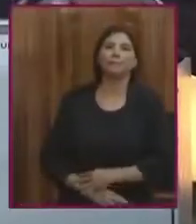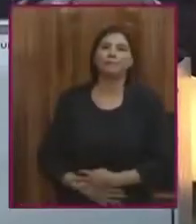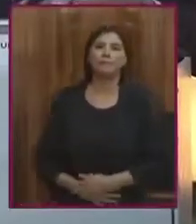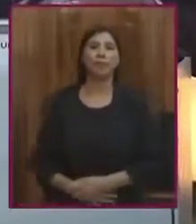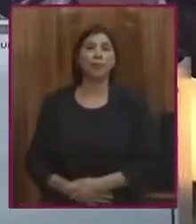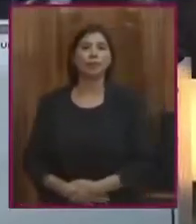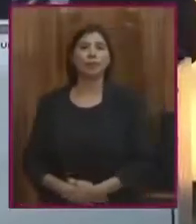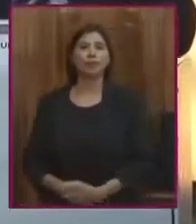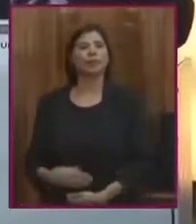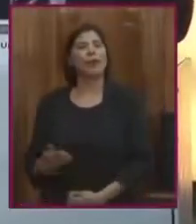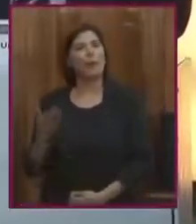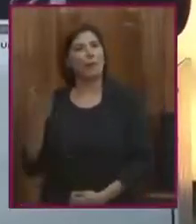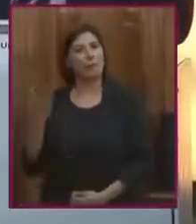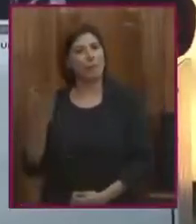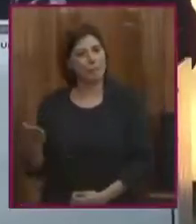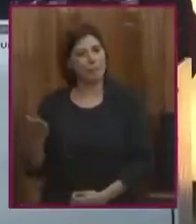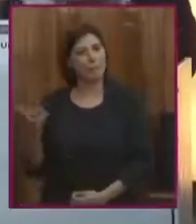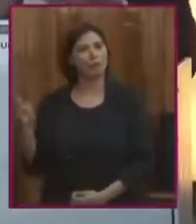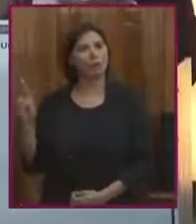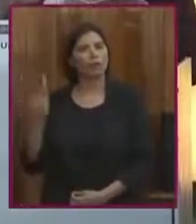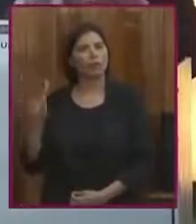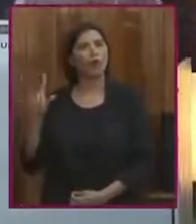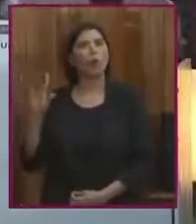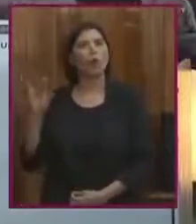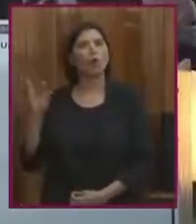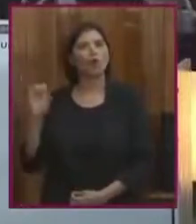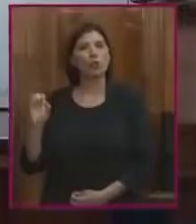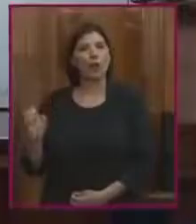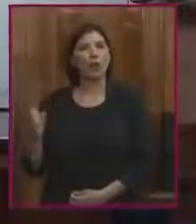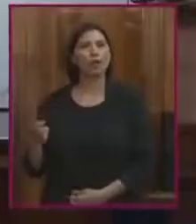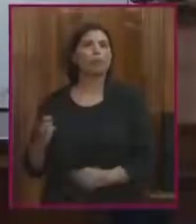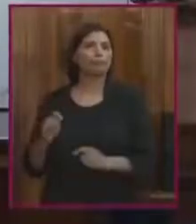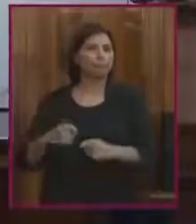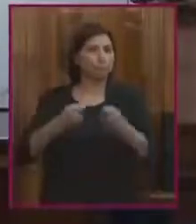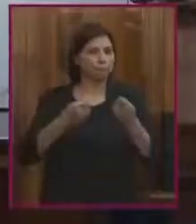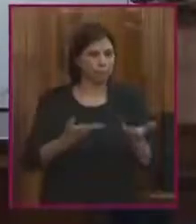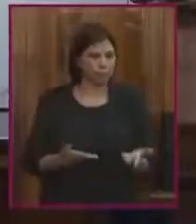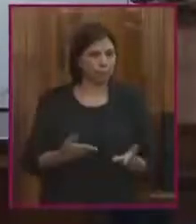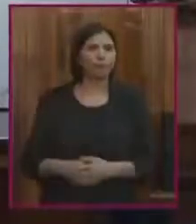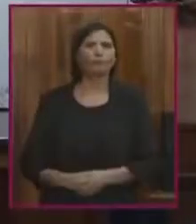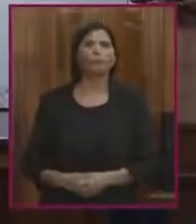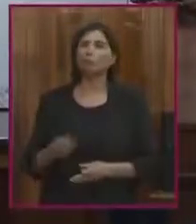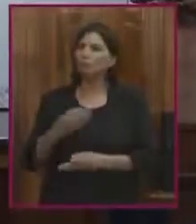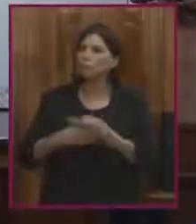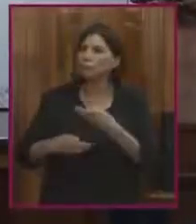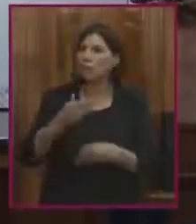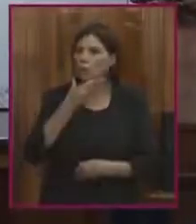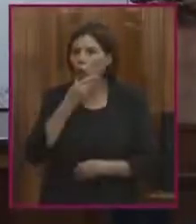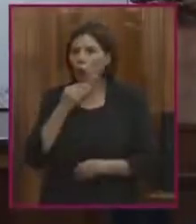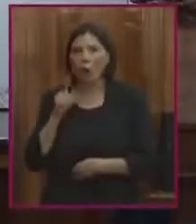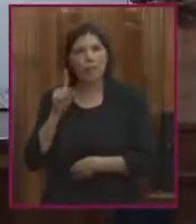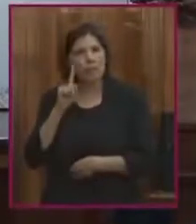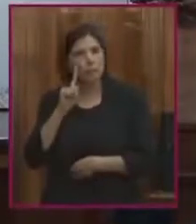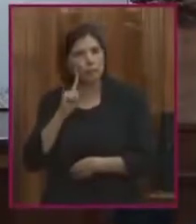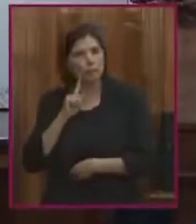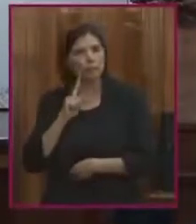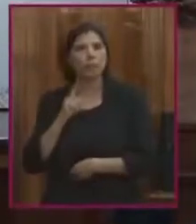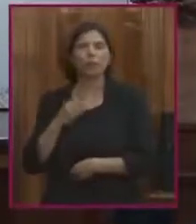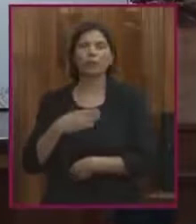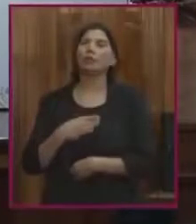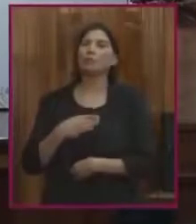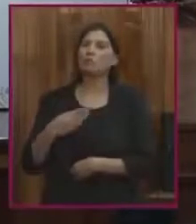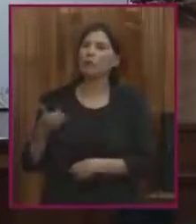Le pedimos al doctor Luciano Concheiro que tome la palabra. Tengan todas y todos ustedes muy